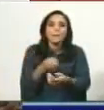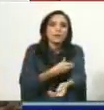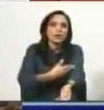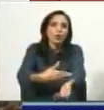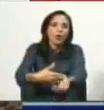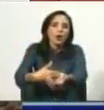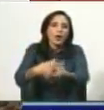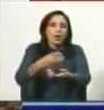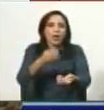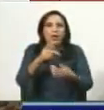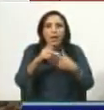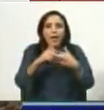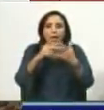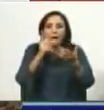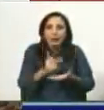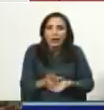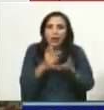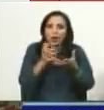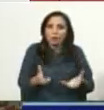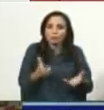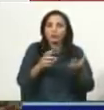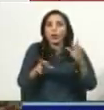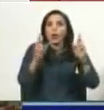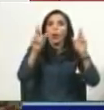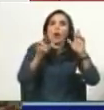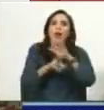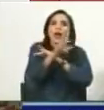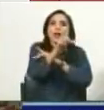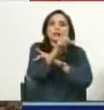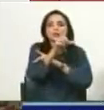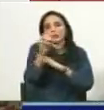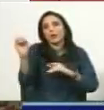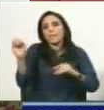kilos. Ojalá fuesen 100 millones, pero son 20.